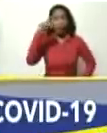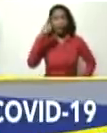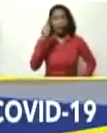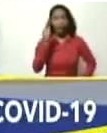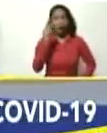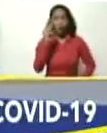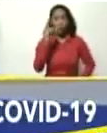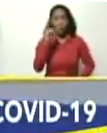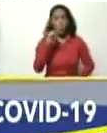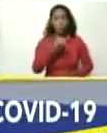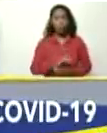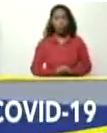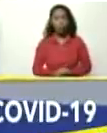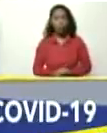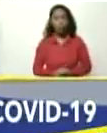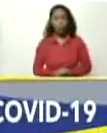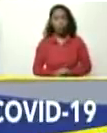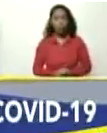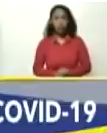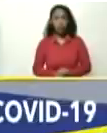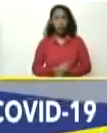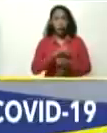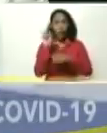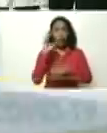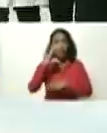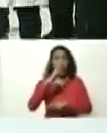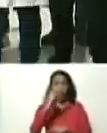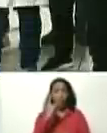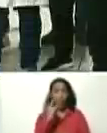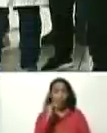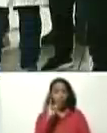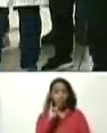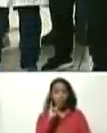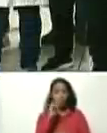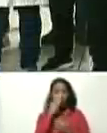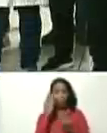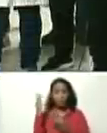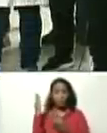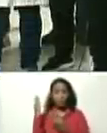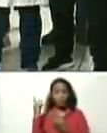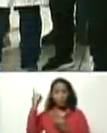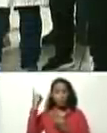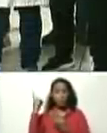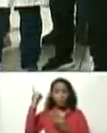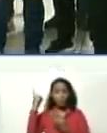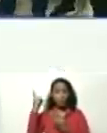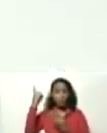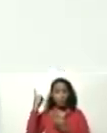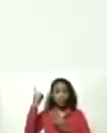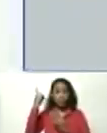Marín, allí en el CDI Ludovico Silva, el gran Ludovico Silva,